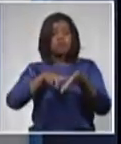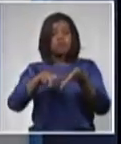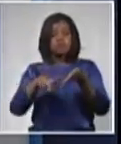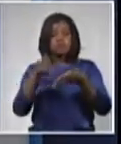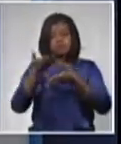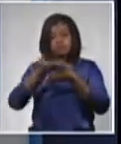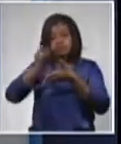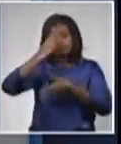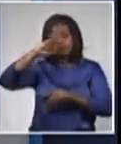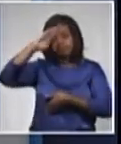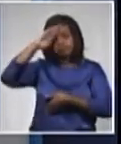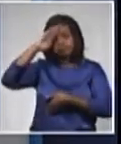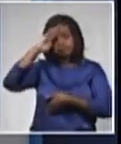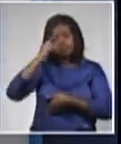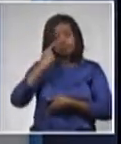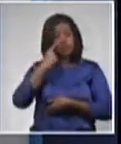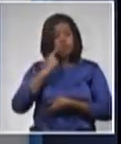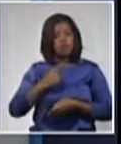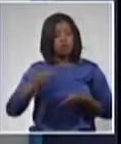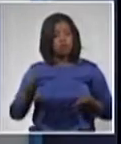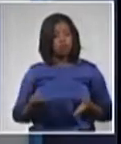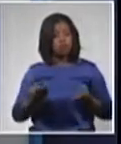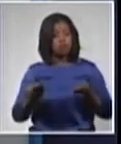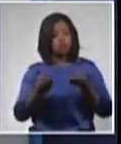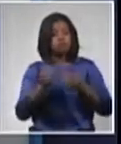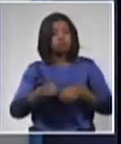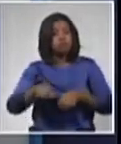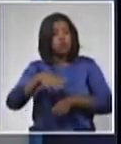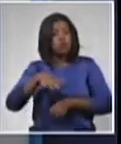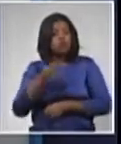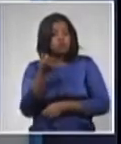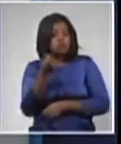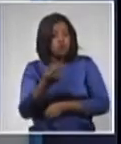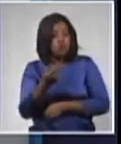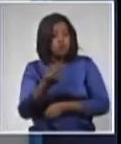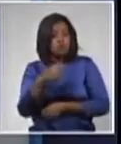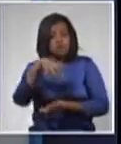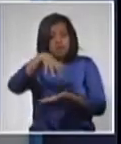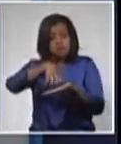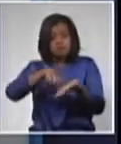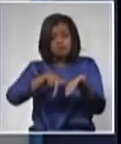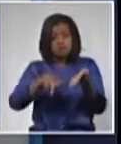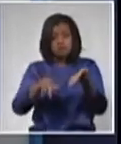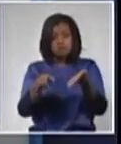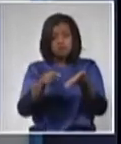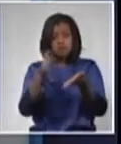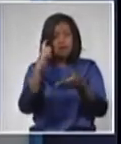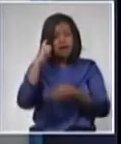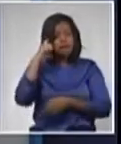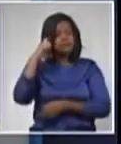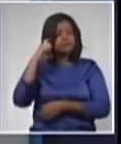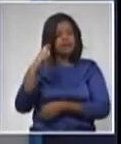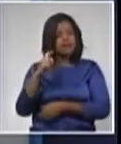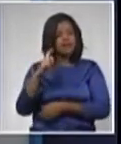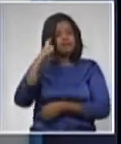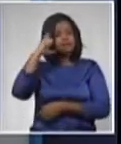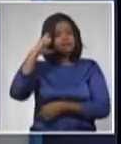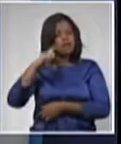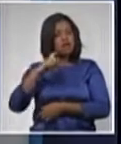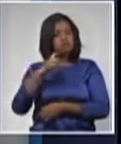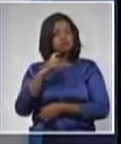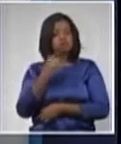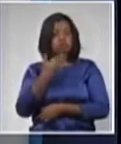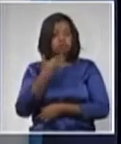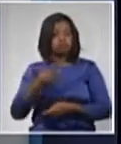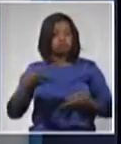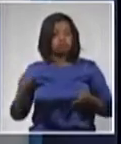Cuba, constató los avances socioeconómicos del territorio y reconoció la implementación de la ciencia como parte del desarrollo de la provincia. La